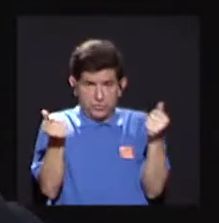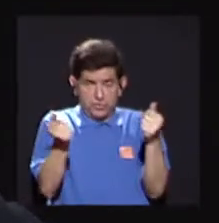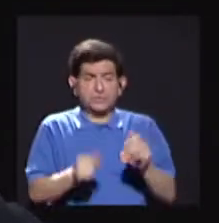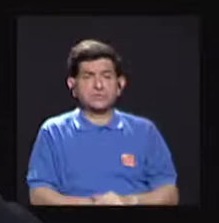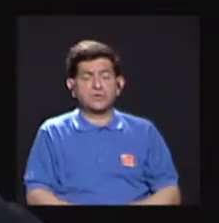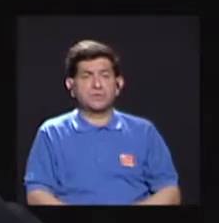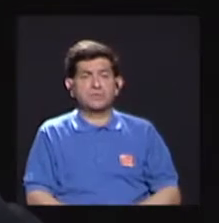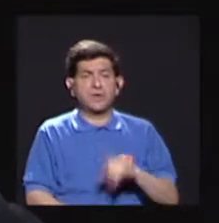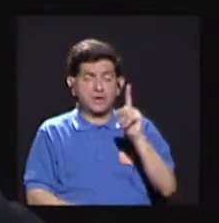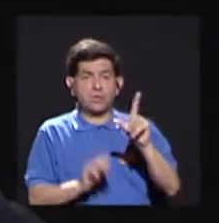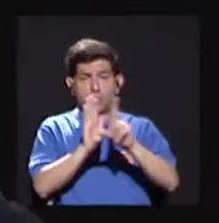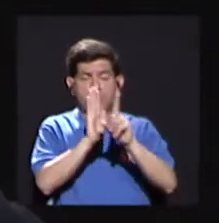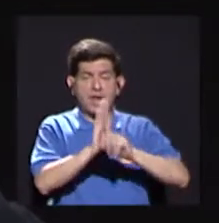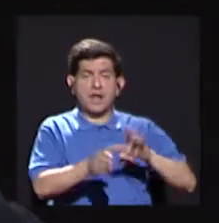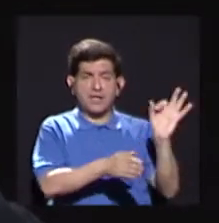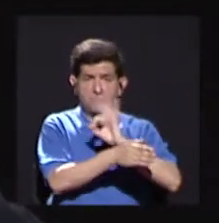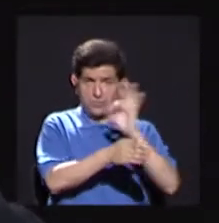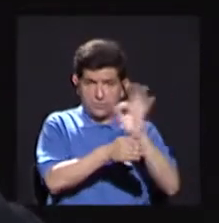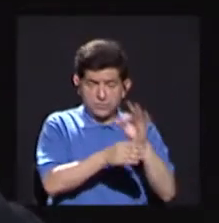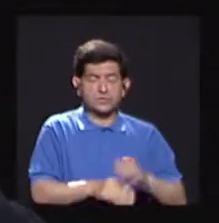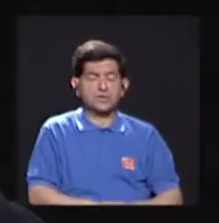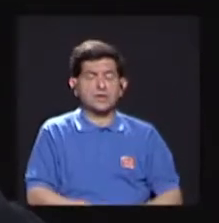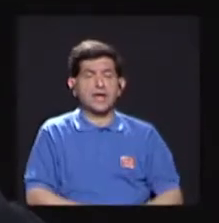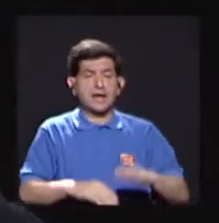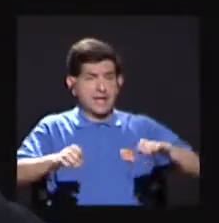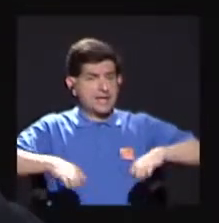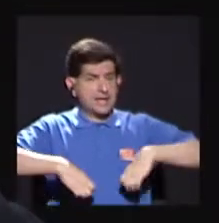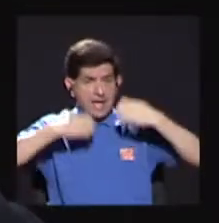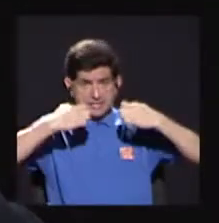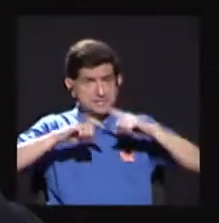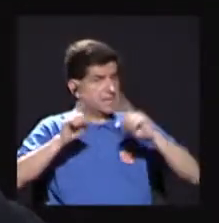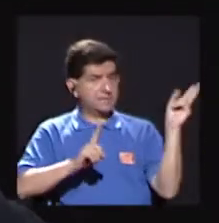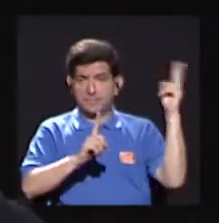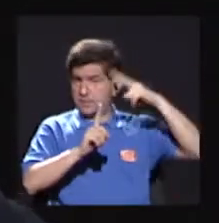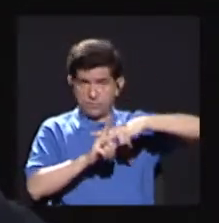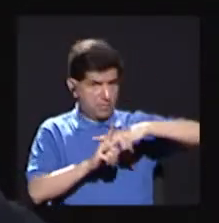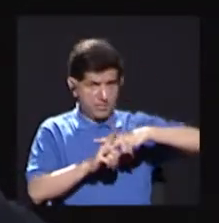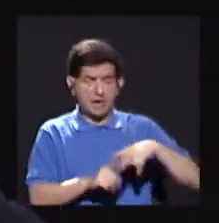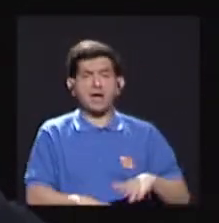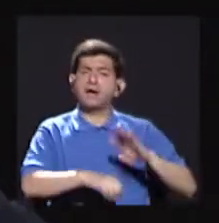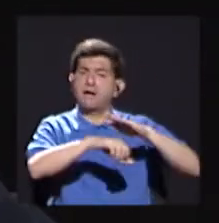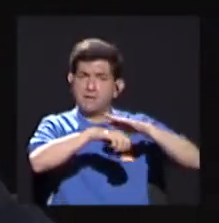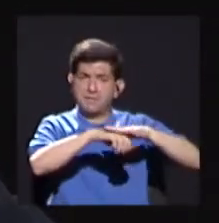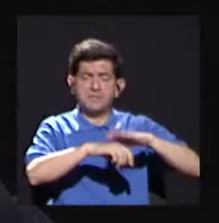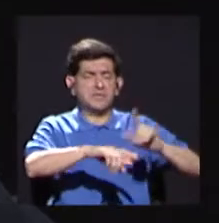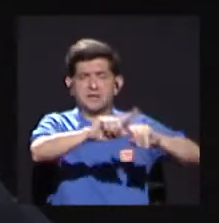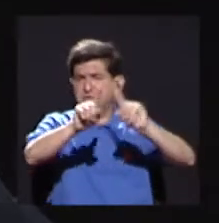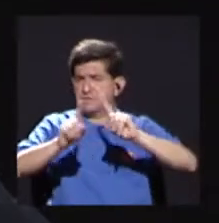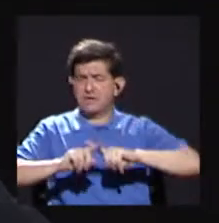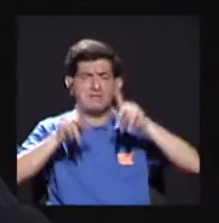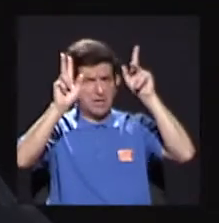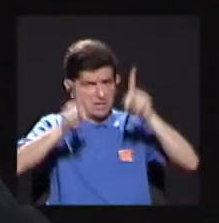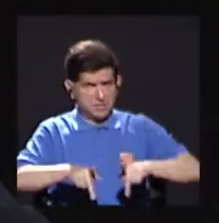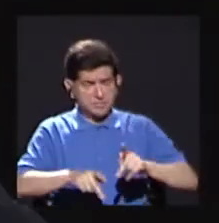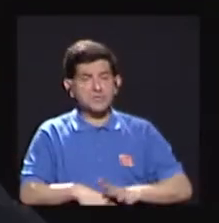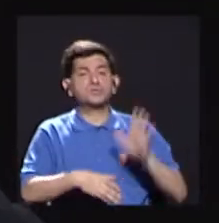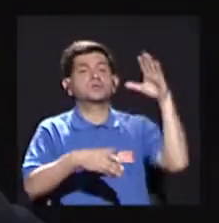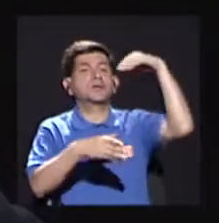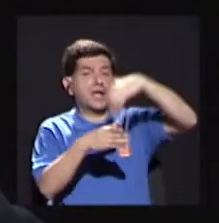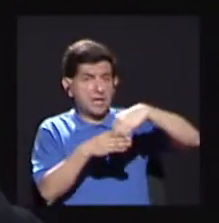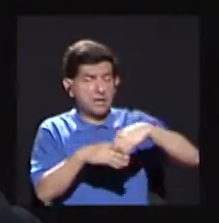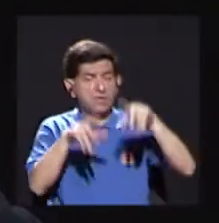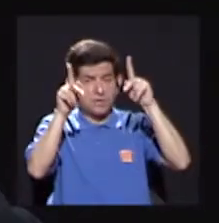a funcionar una ley que existiendo no había sido aplicada y que había permitido a muchas personas incluidas